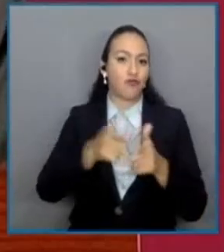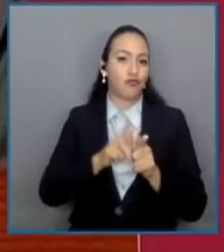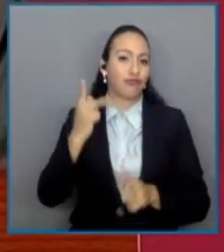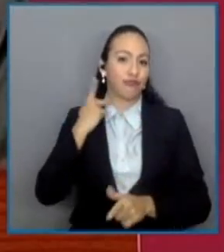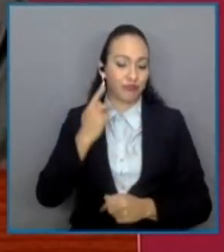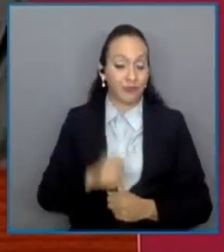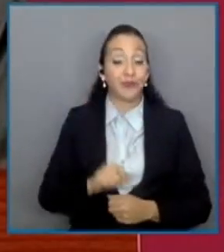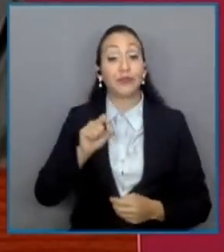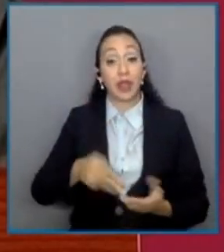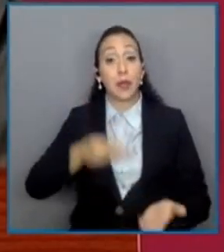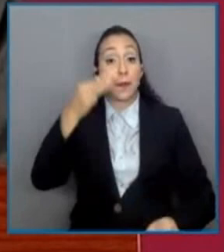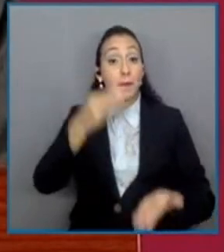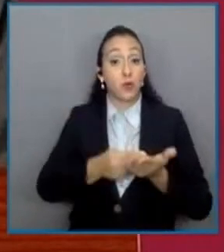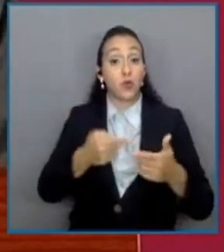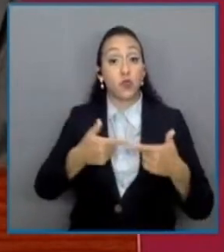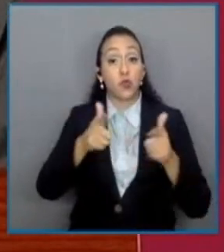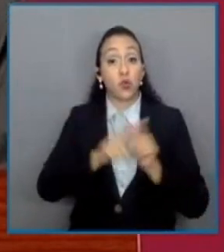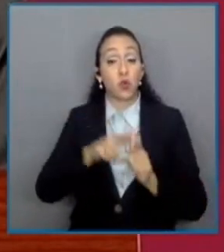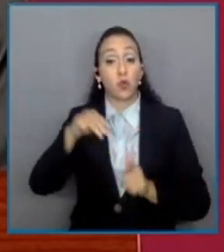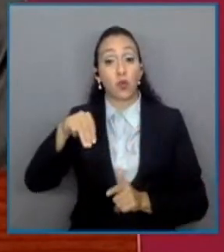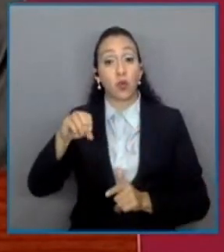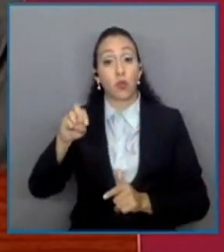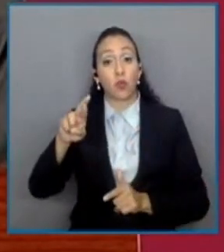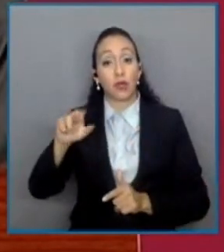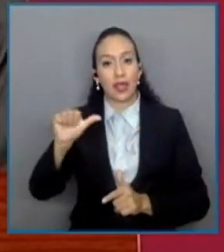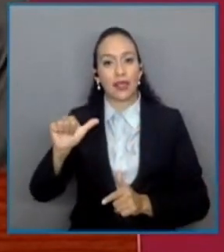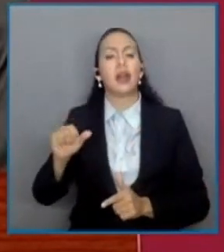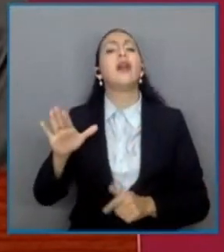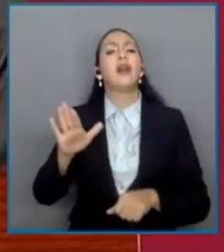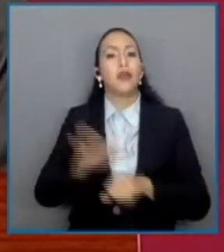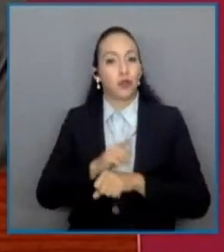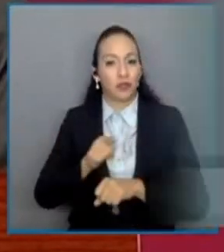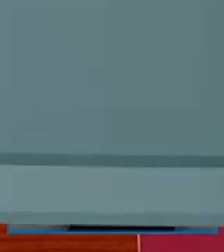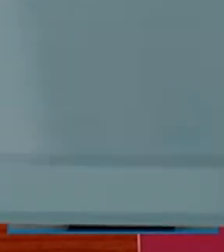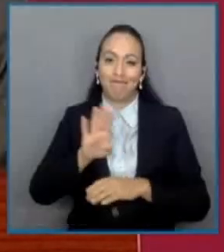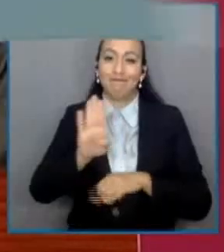Morena por el beneficio indebido que obtuvo como resultado de estos actos.